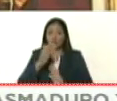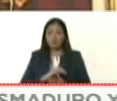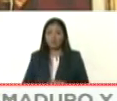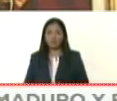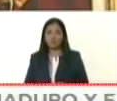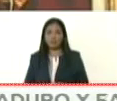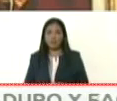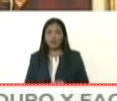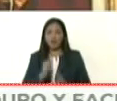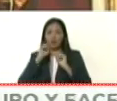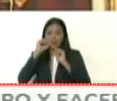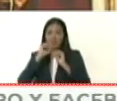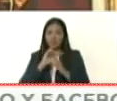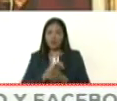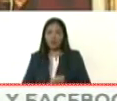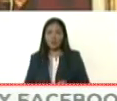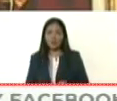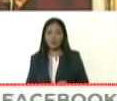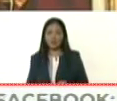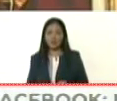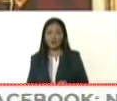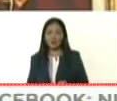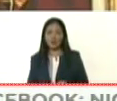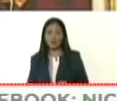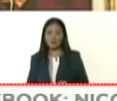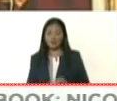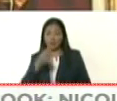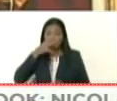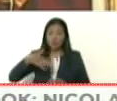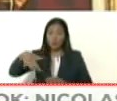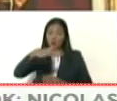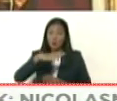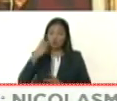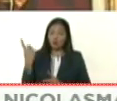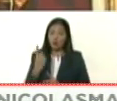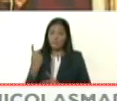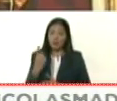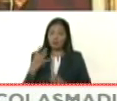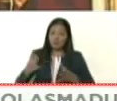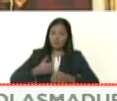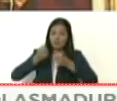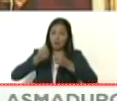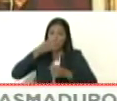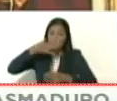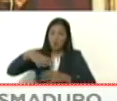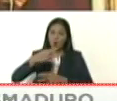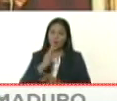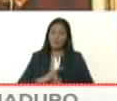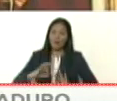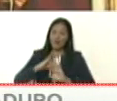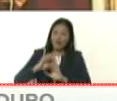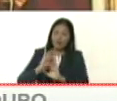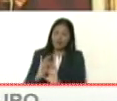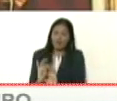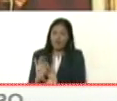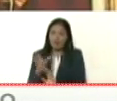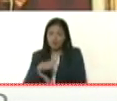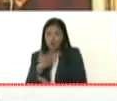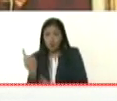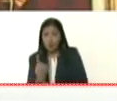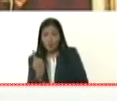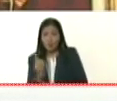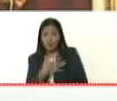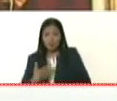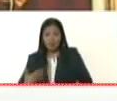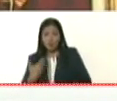y ganando. Solo el pueblo salva al pueblo, más nada, más nadie. Solo el